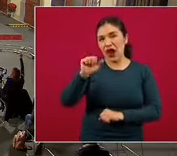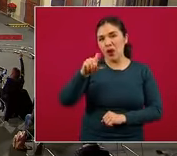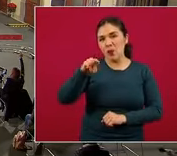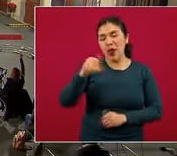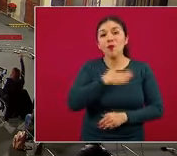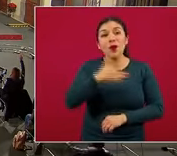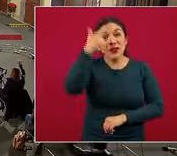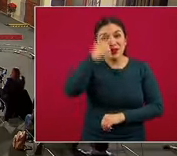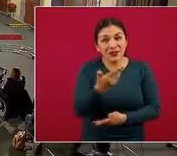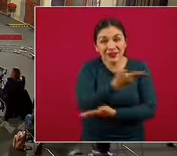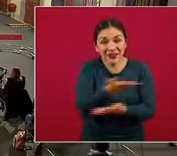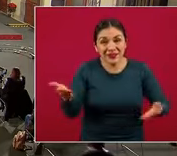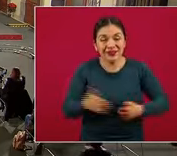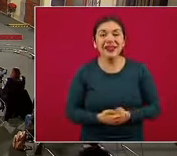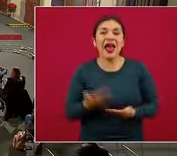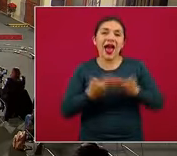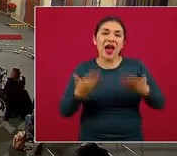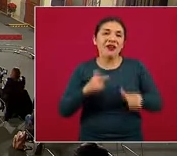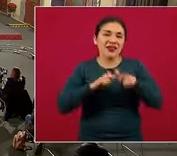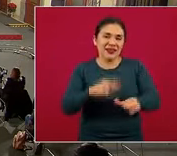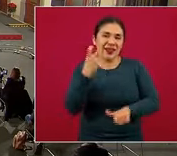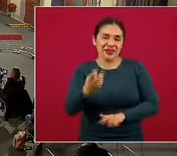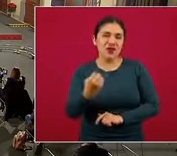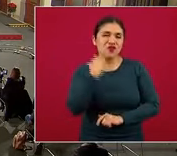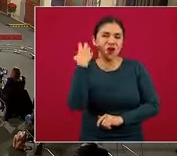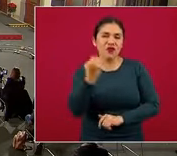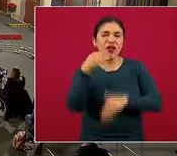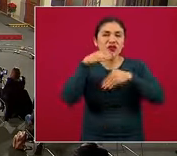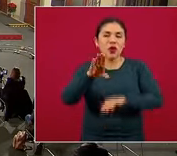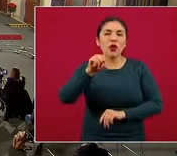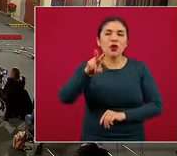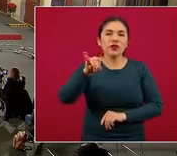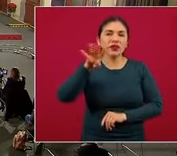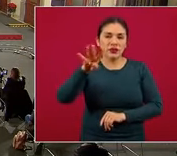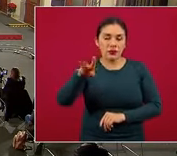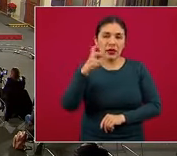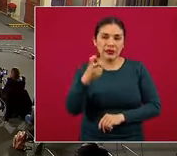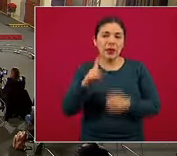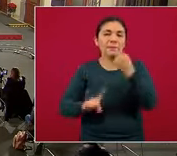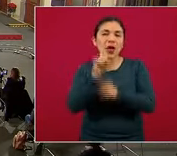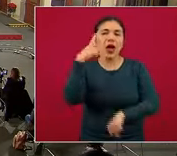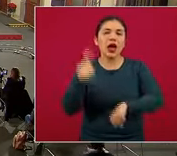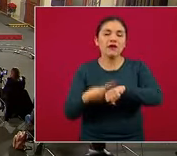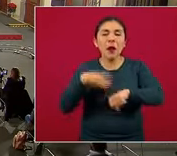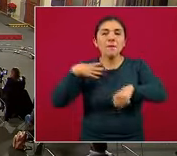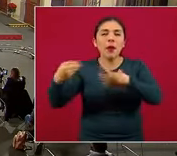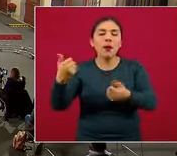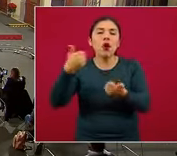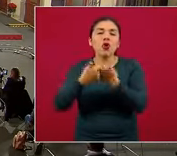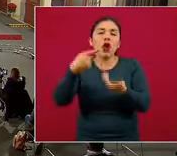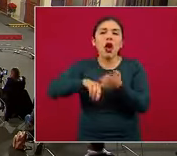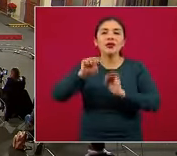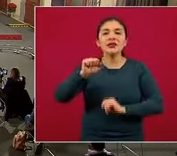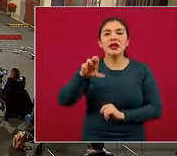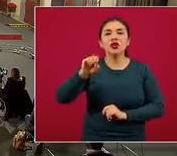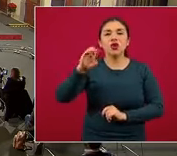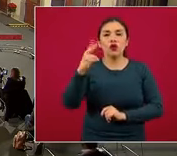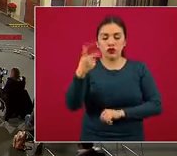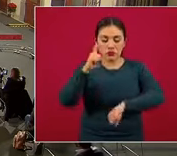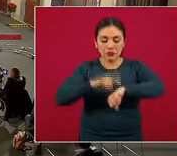noches. Continuamos con la conferencia de prensa sobre COVID-19, la pandemia causada por el coronavirus SARS-CoV-2, cuando son